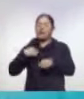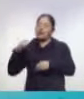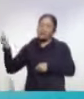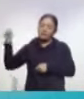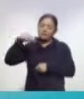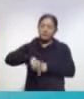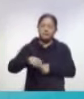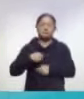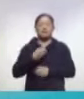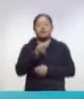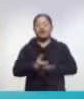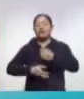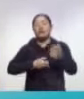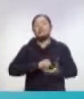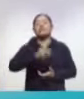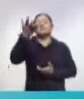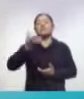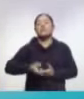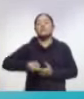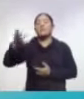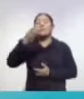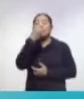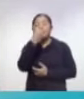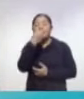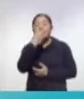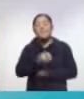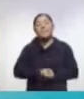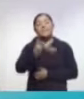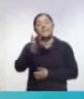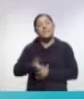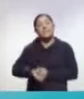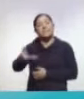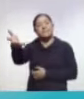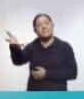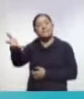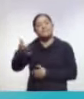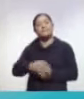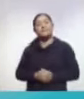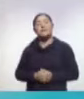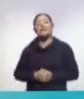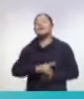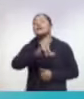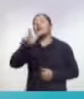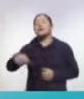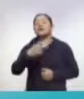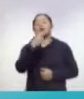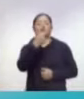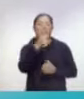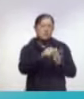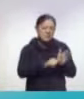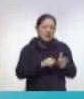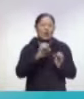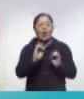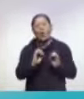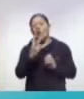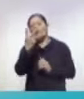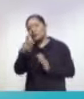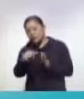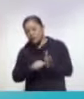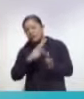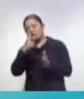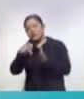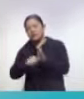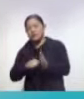Esa es una. Y la otra, venimos cada mes, cada dos meses a fertilizar con abono